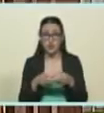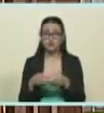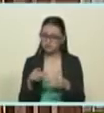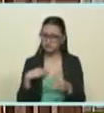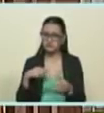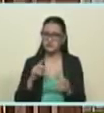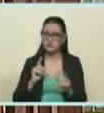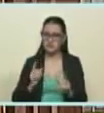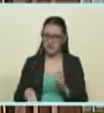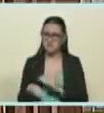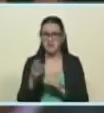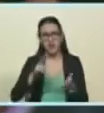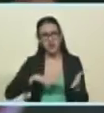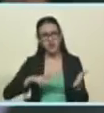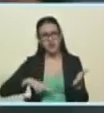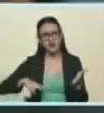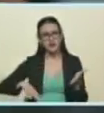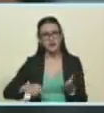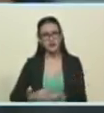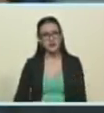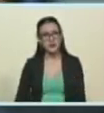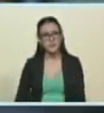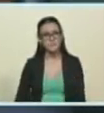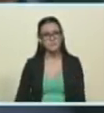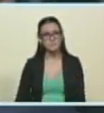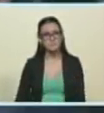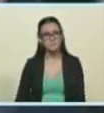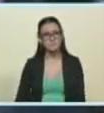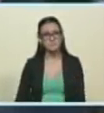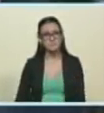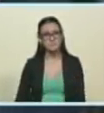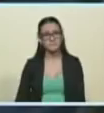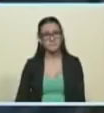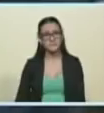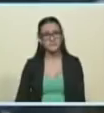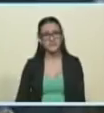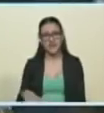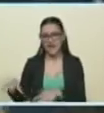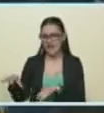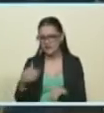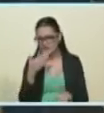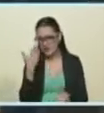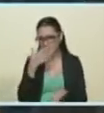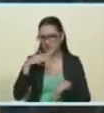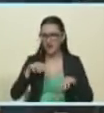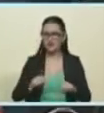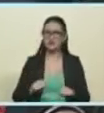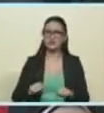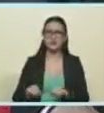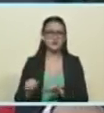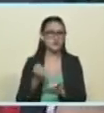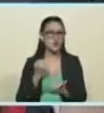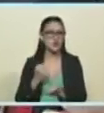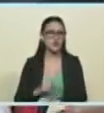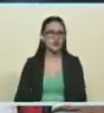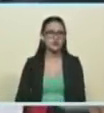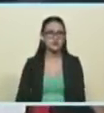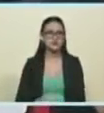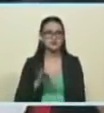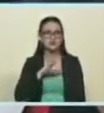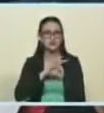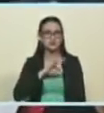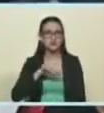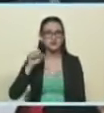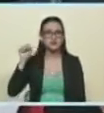léanlas. El AD anticolonialista, antifeudal, anticapitalista. El AD